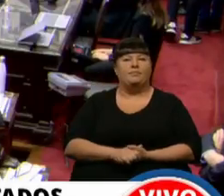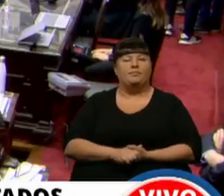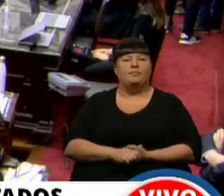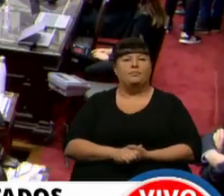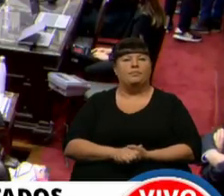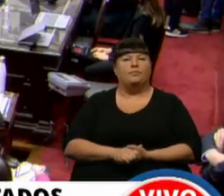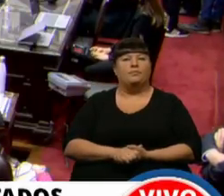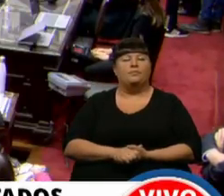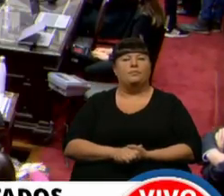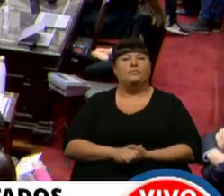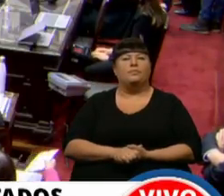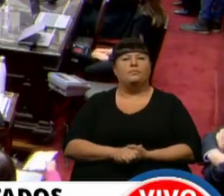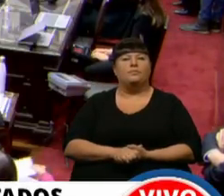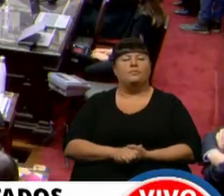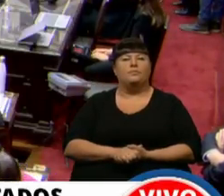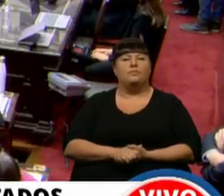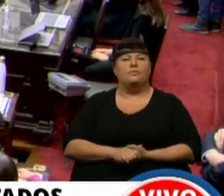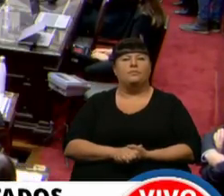última de doble